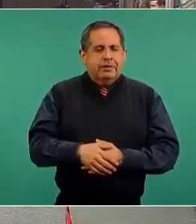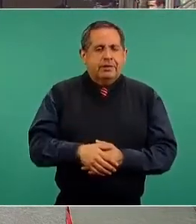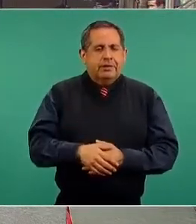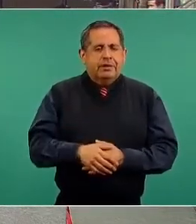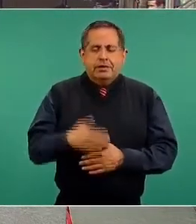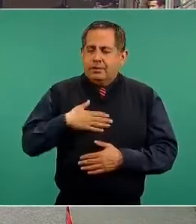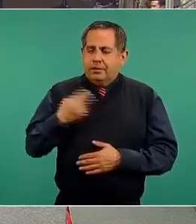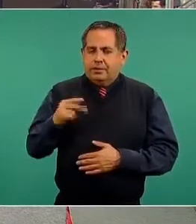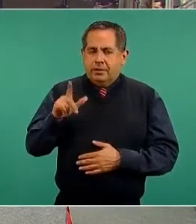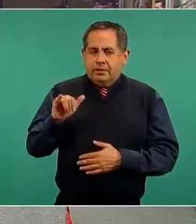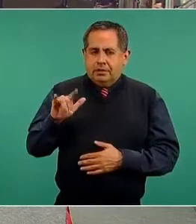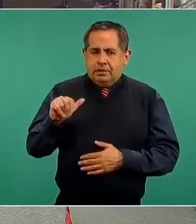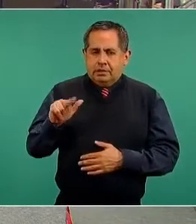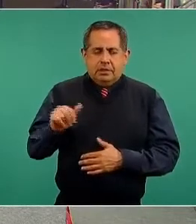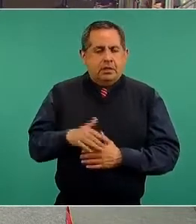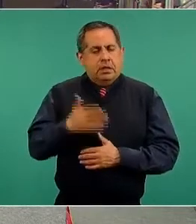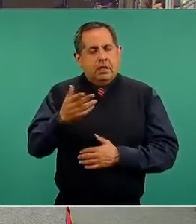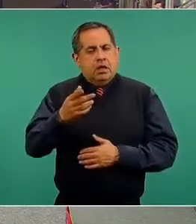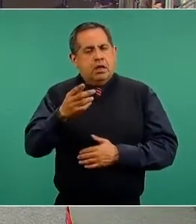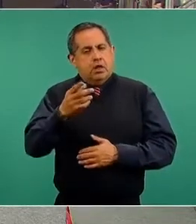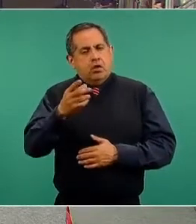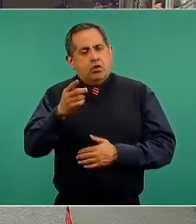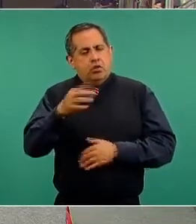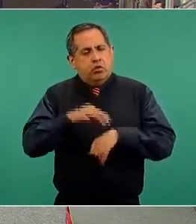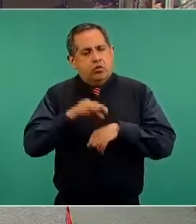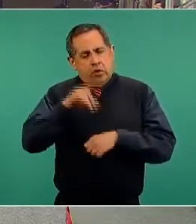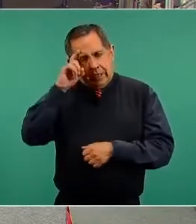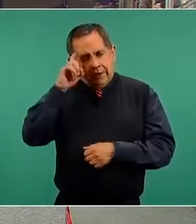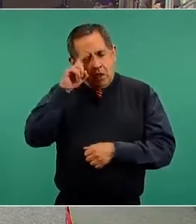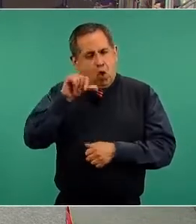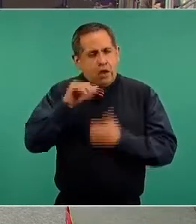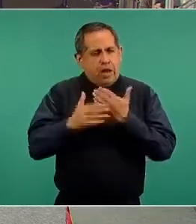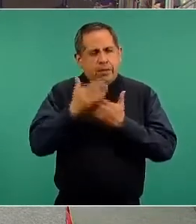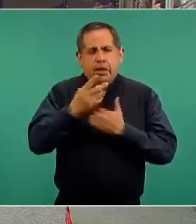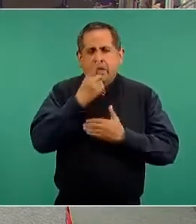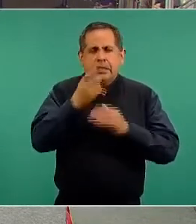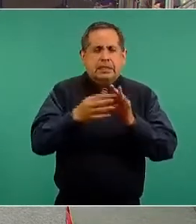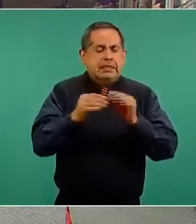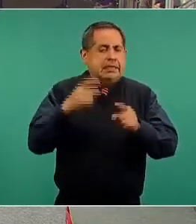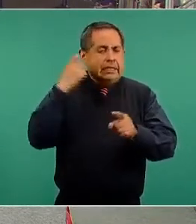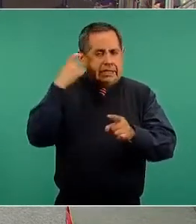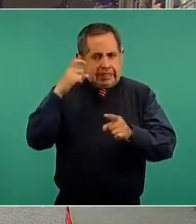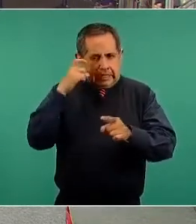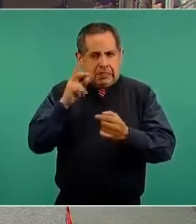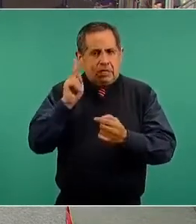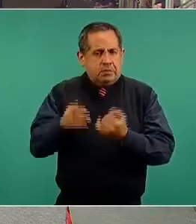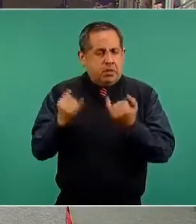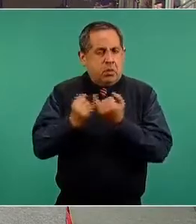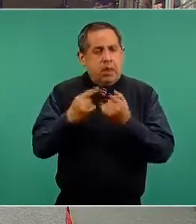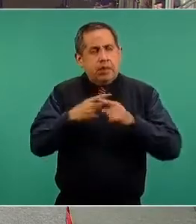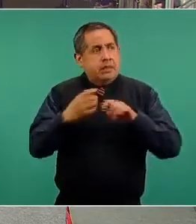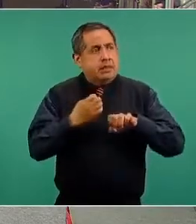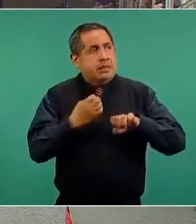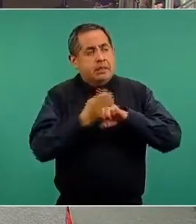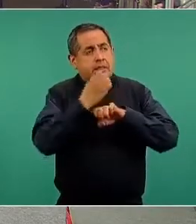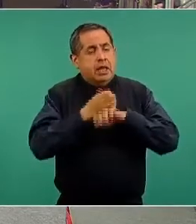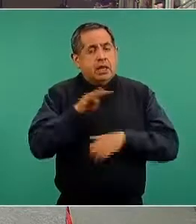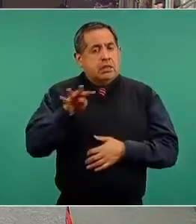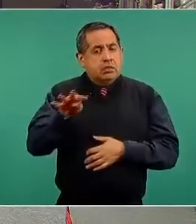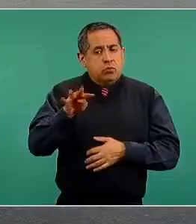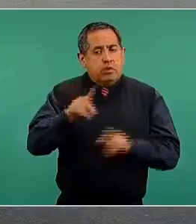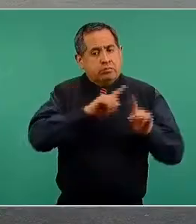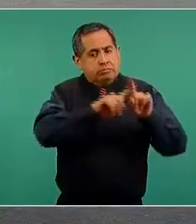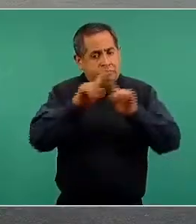Pulso Saludable. Doctor, Gatell, usted en la mañana decía que Querétaro, al igual que otras 19 entidades, están en